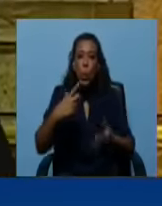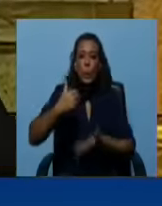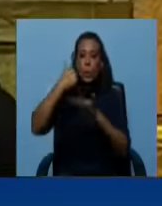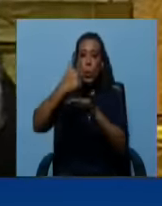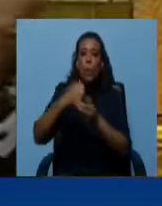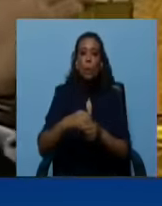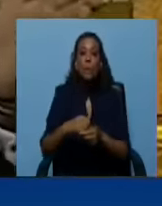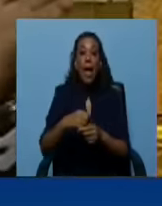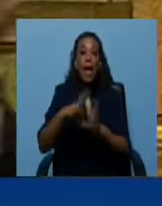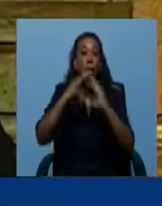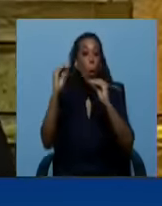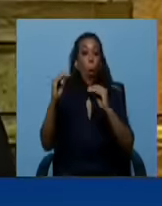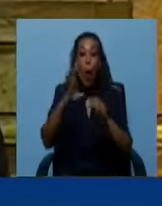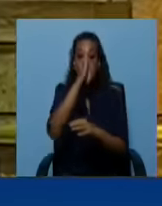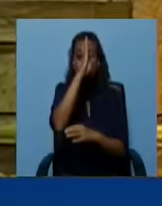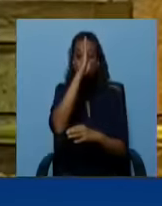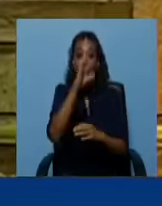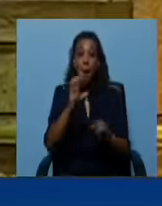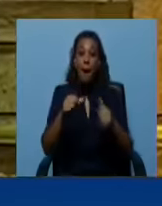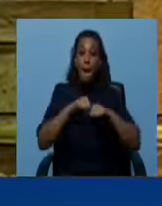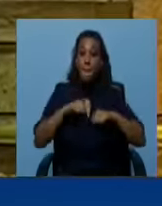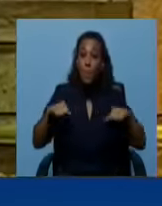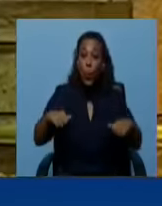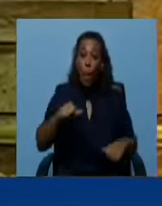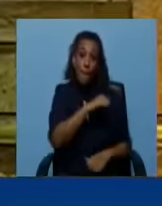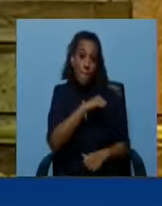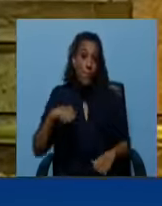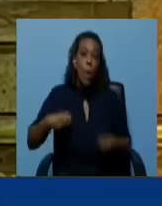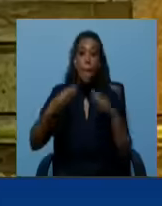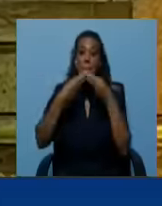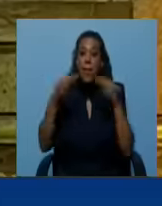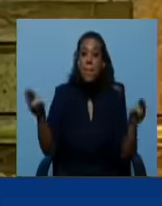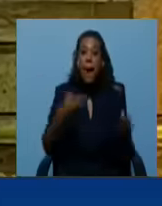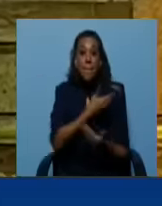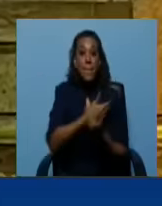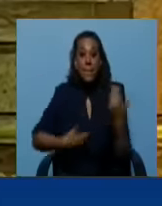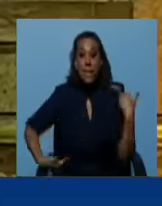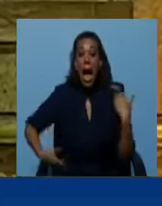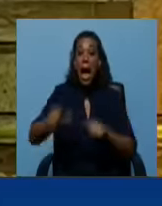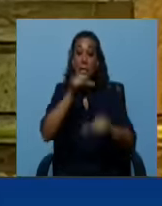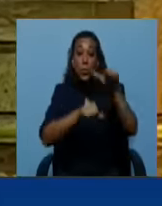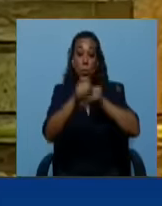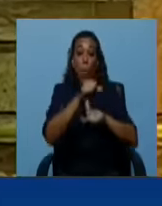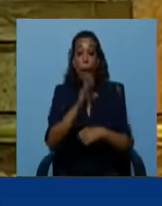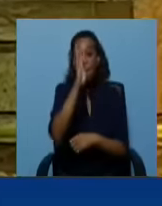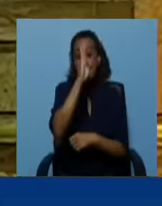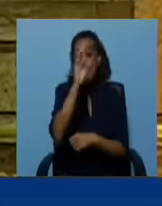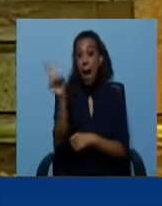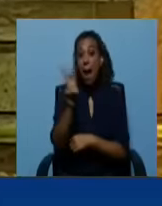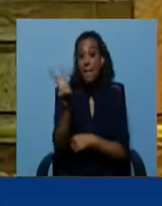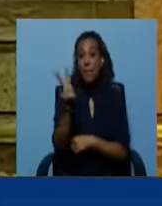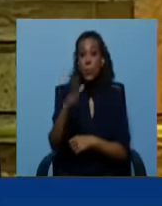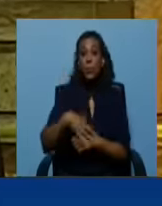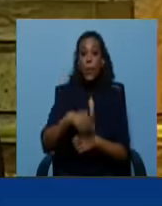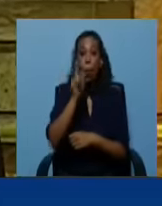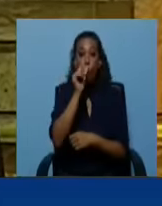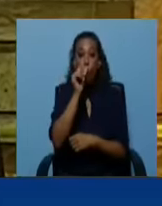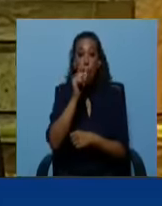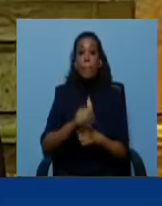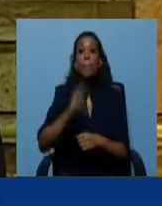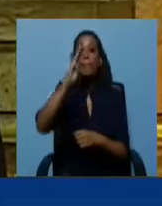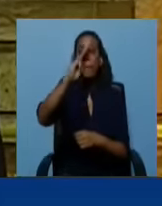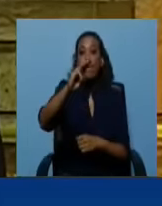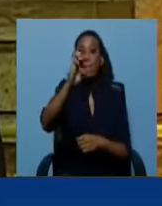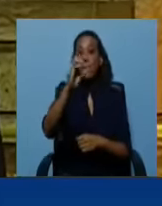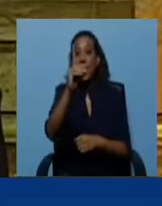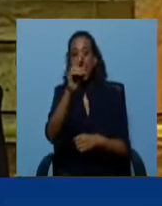Bueno, saludo a toda la banca pública, al presidente de la Asociación Bancaria de Venezuela, señor Pedro